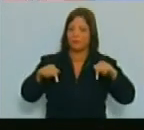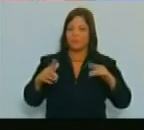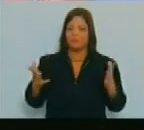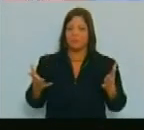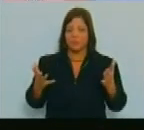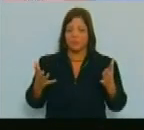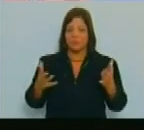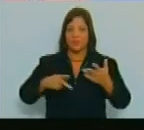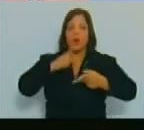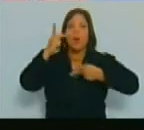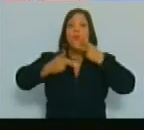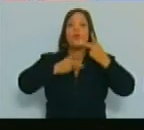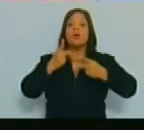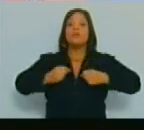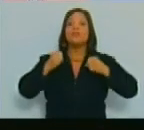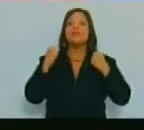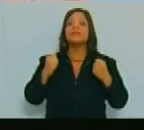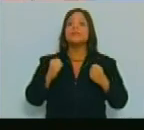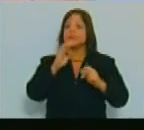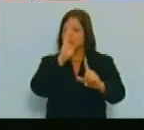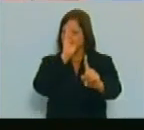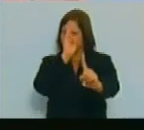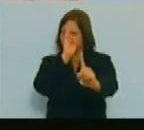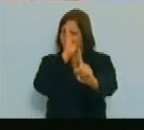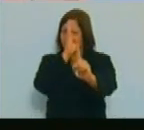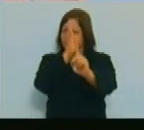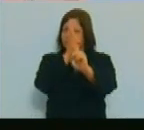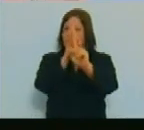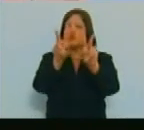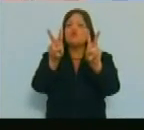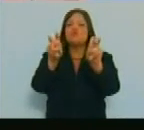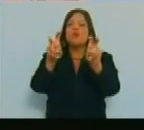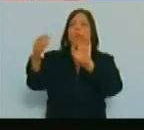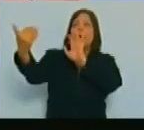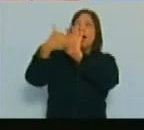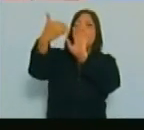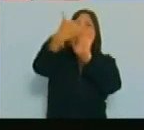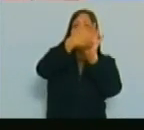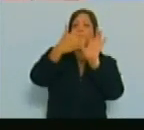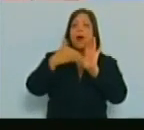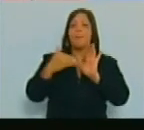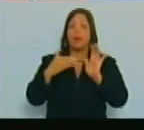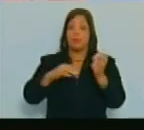y la política de seguridad tiene que estar orientada a las nuevas amenazas